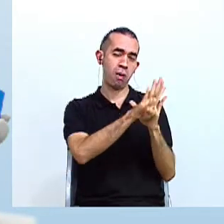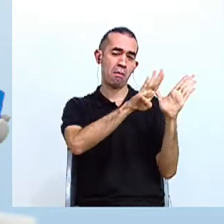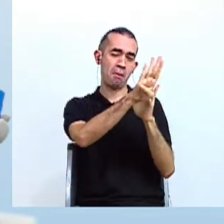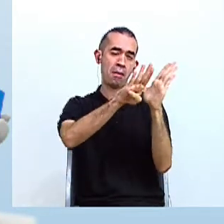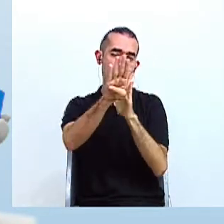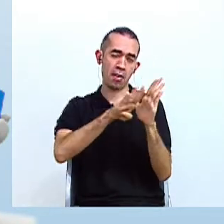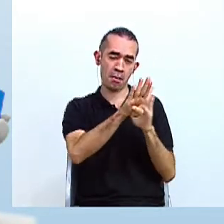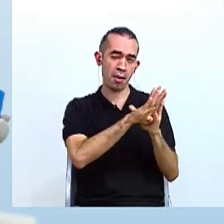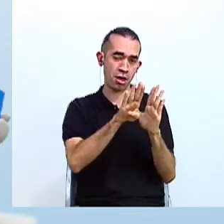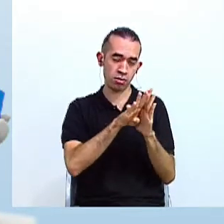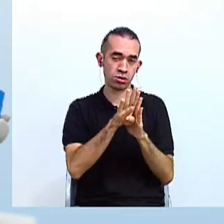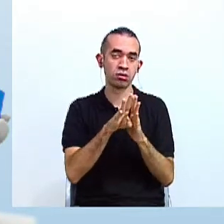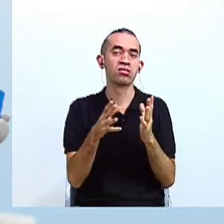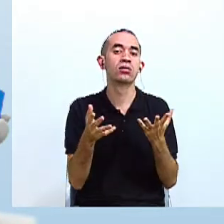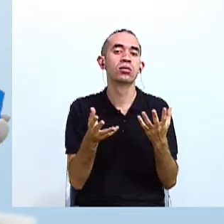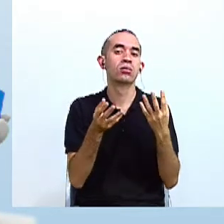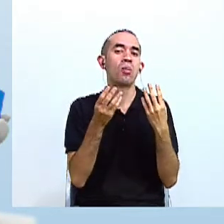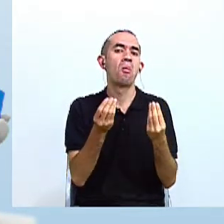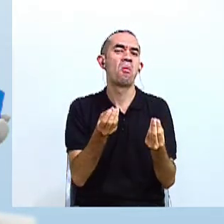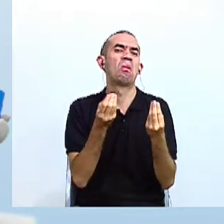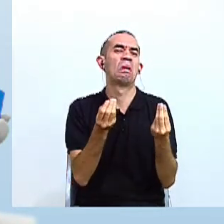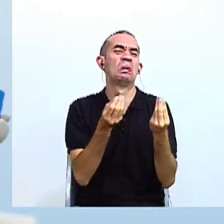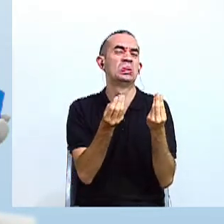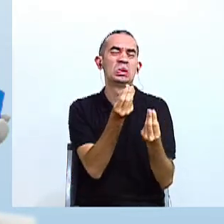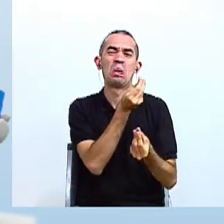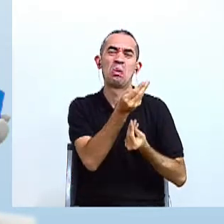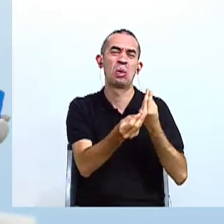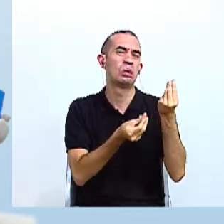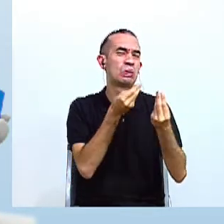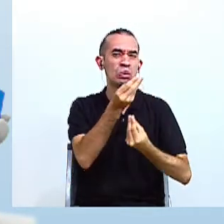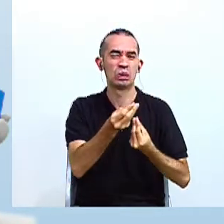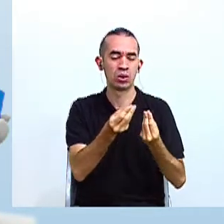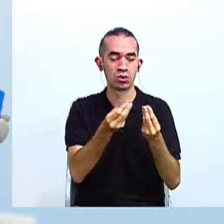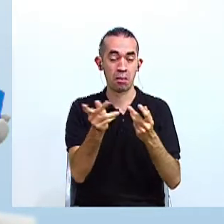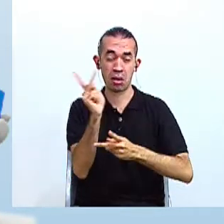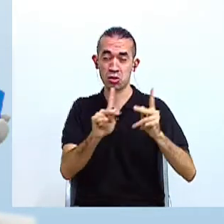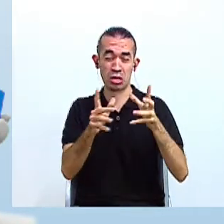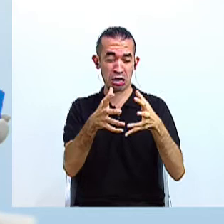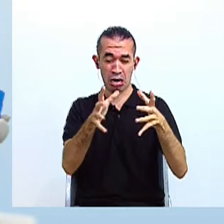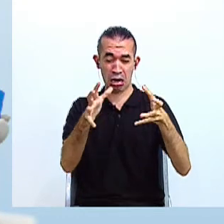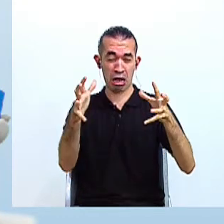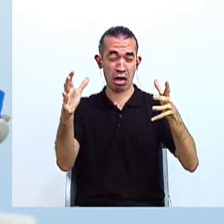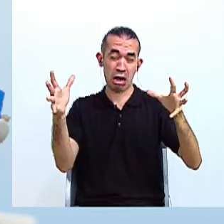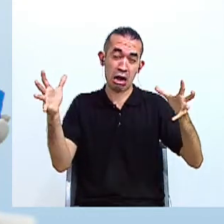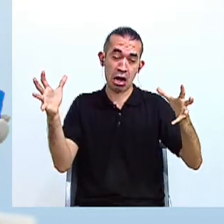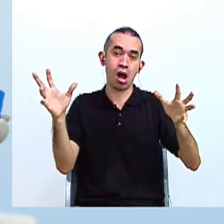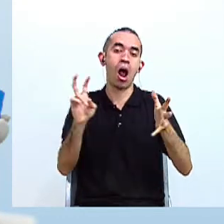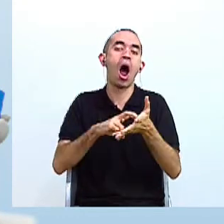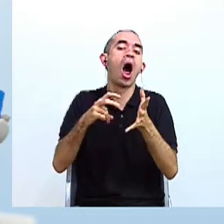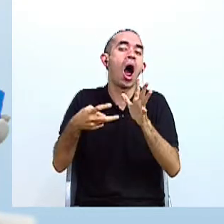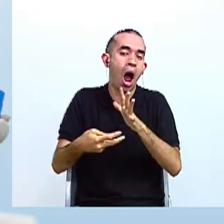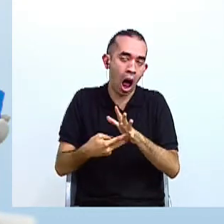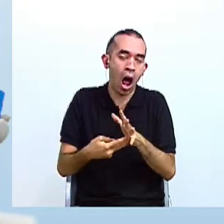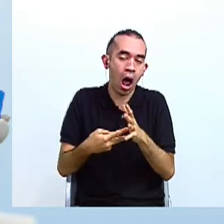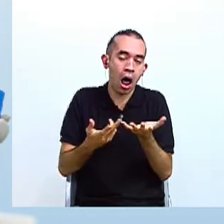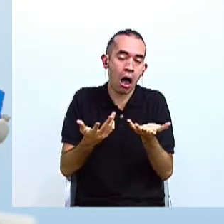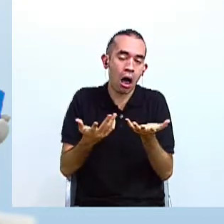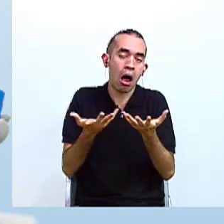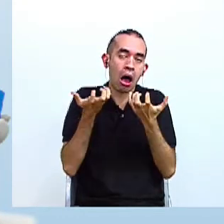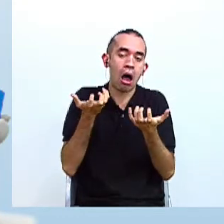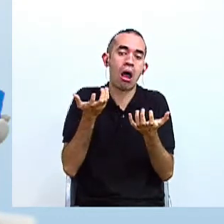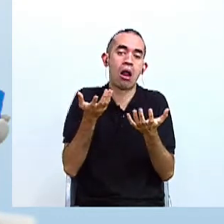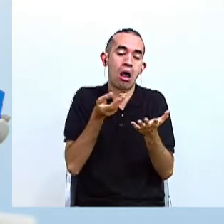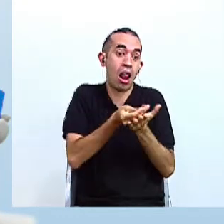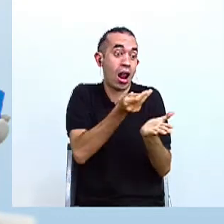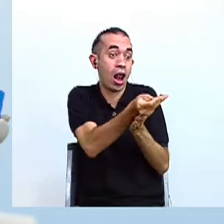desarrollados consumen gran cantidad de productos, tienen más población. Esto genera mayor interés por adquirir